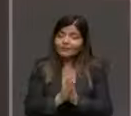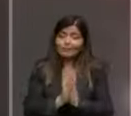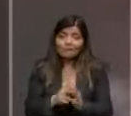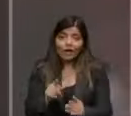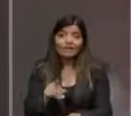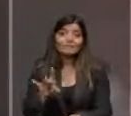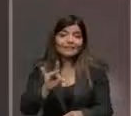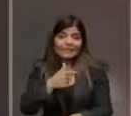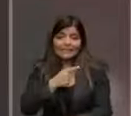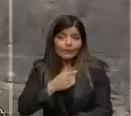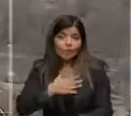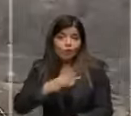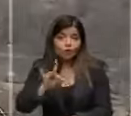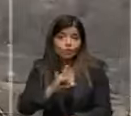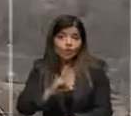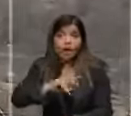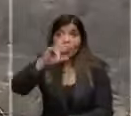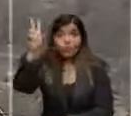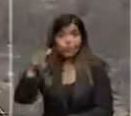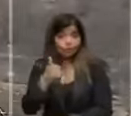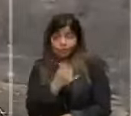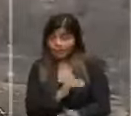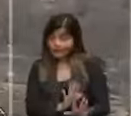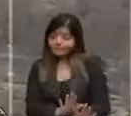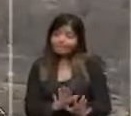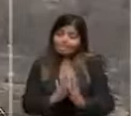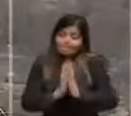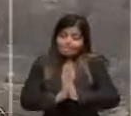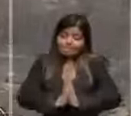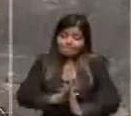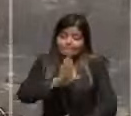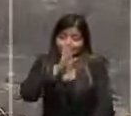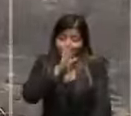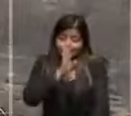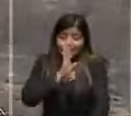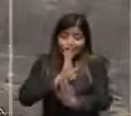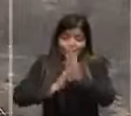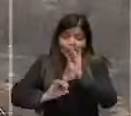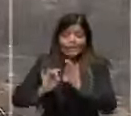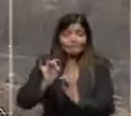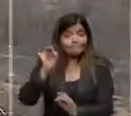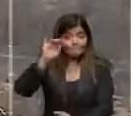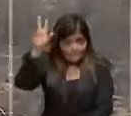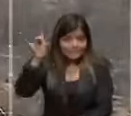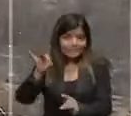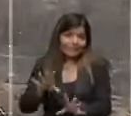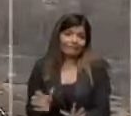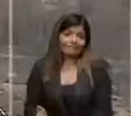que la encontremos. Si Dios no lo quiere así, bueno, solo Dios sabe por qué.